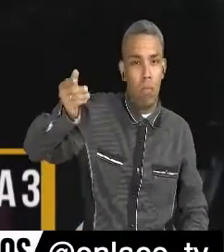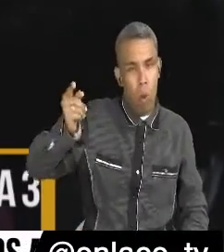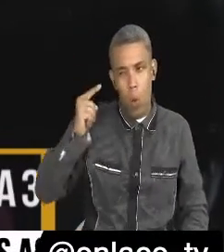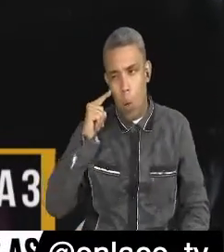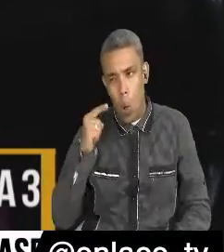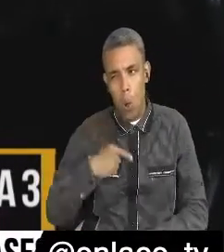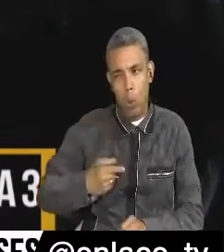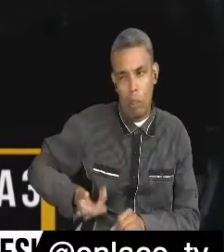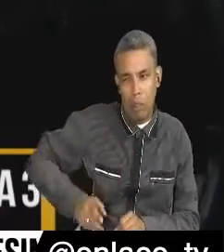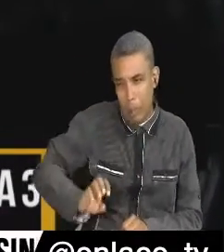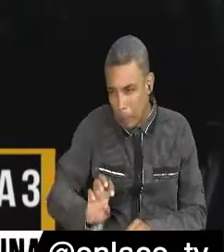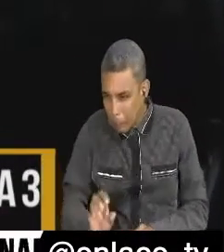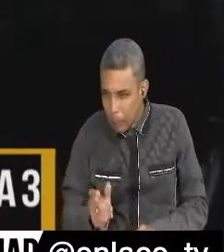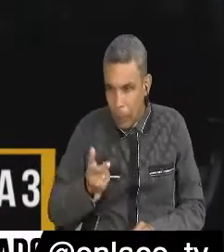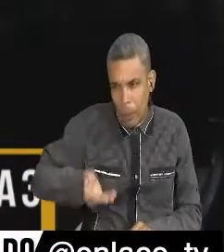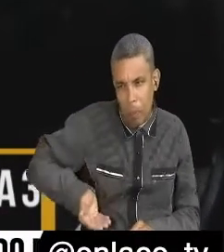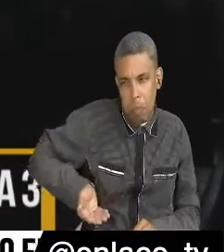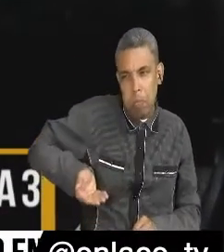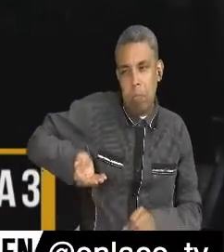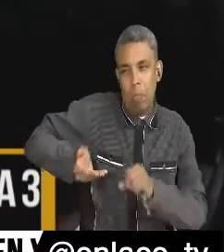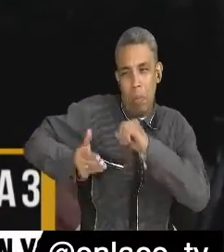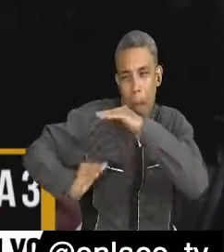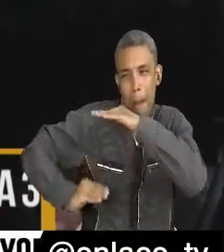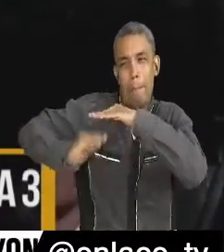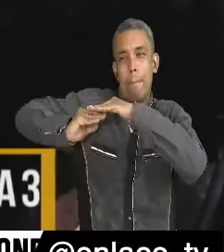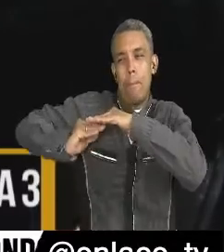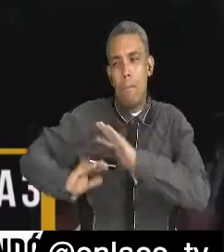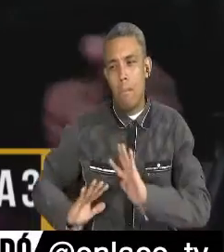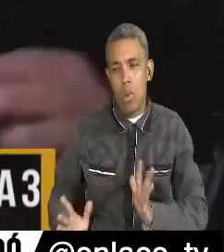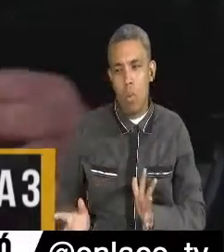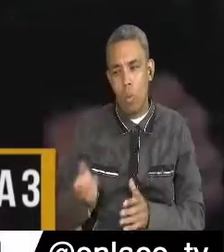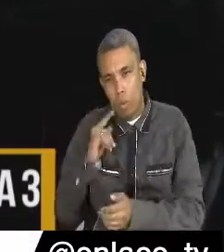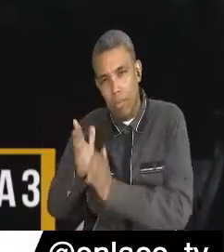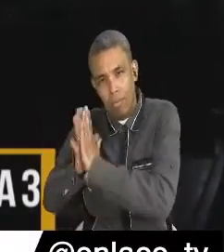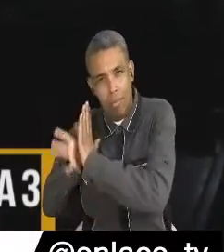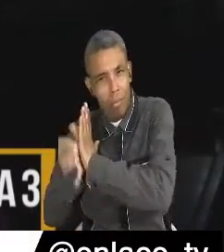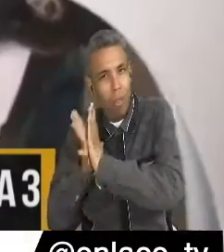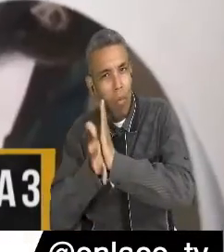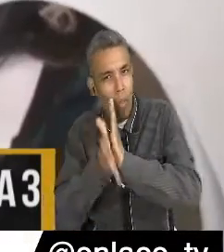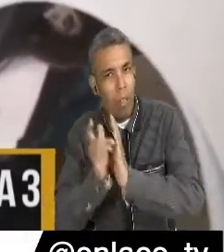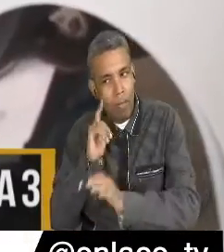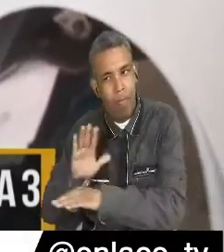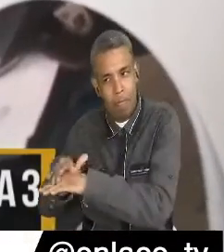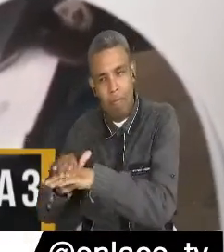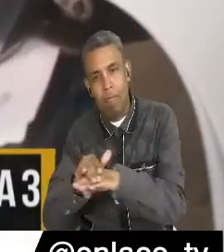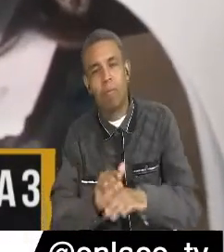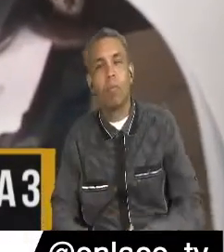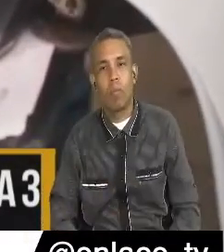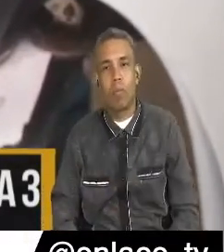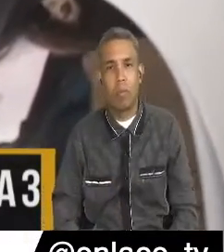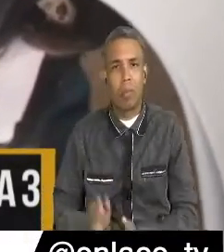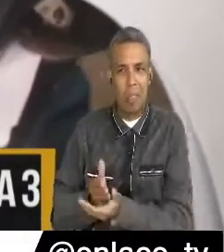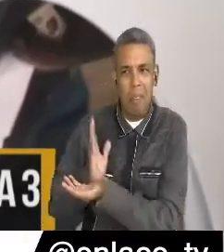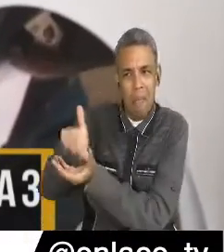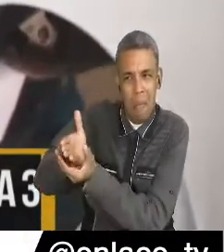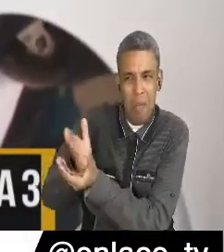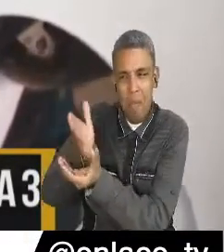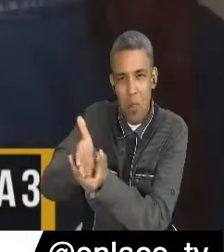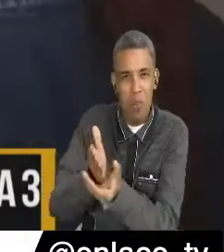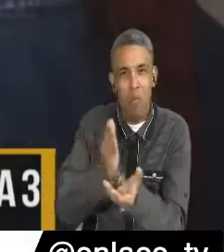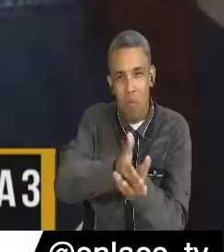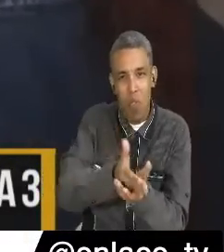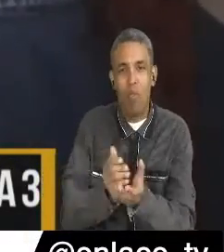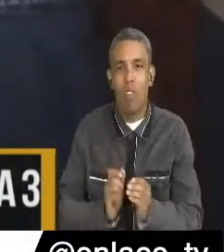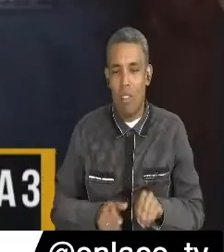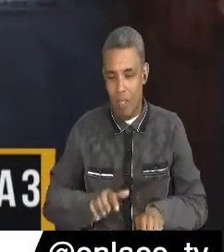es residencial, si es comercial, ¿sí? O si es de actividad múltiple, donde confluyen ambas actividades, ¿no? Los operativos que lideraron funcionarios de la Secretaría